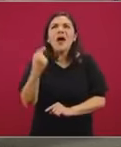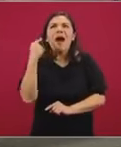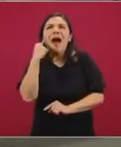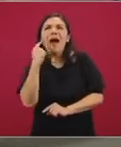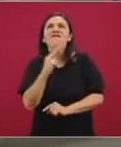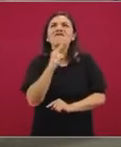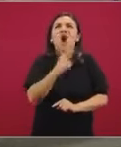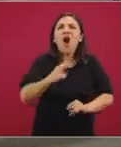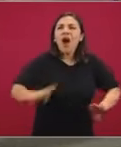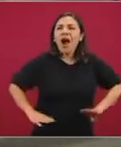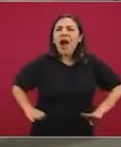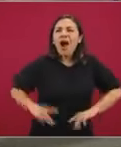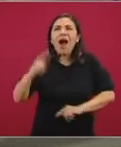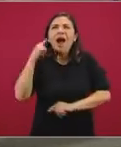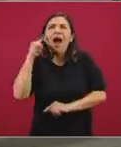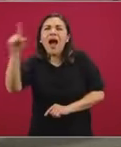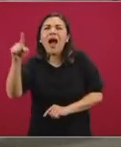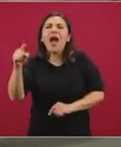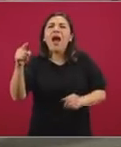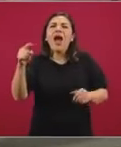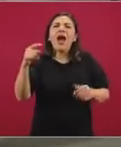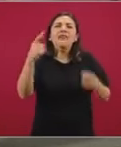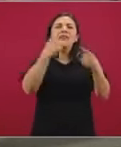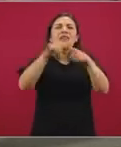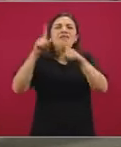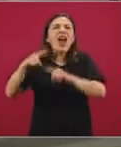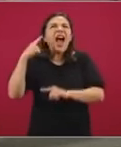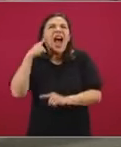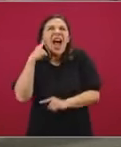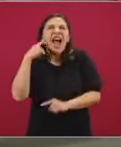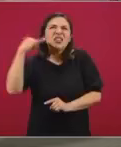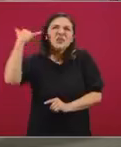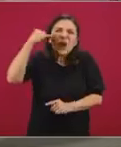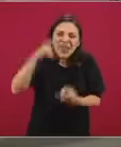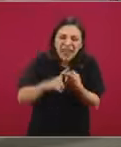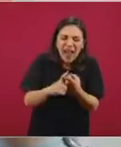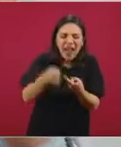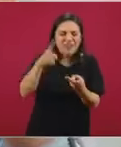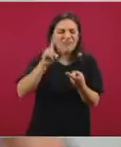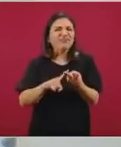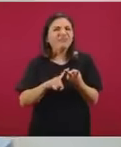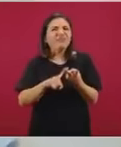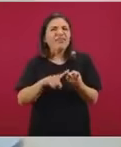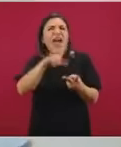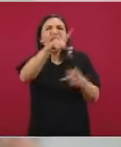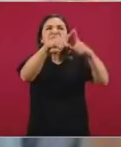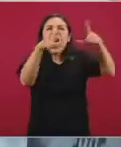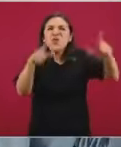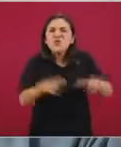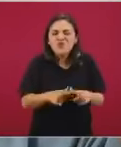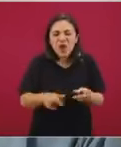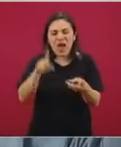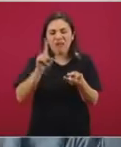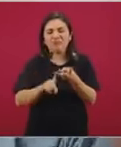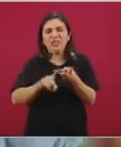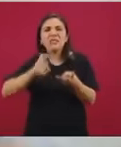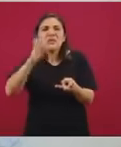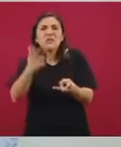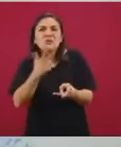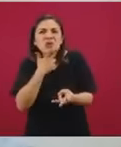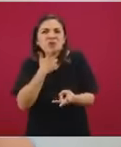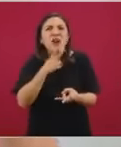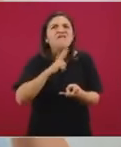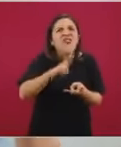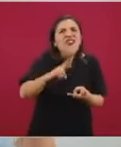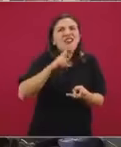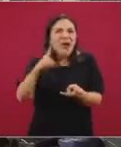las voces que estaban en los talleres, y oías el acento de Yucatán, el acento de La Laguna, el acento de Chihuahua,